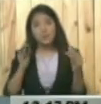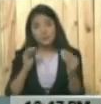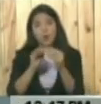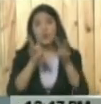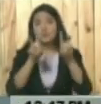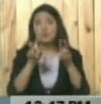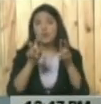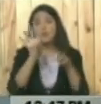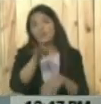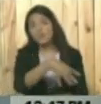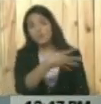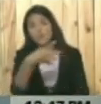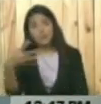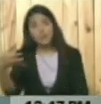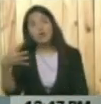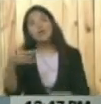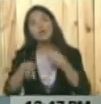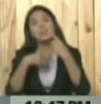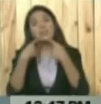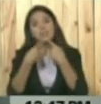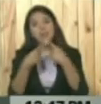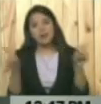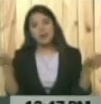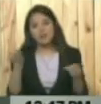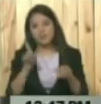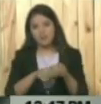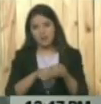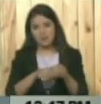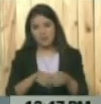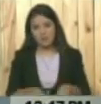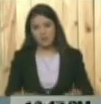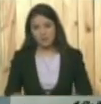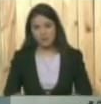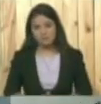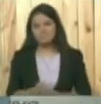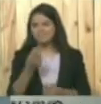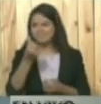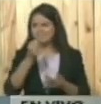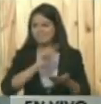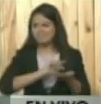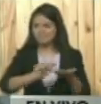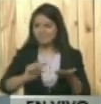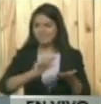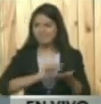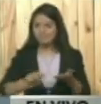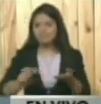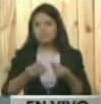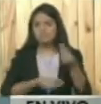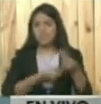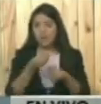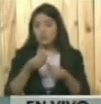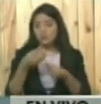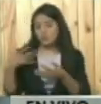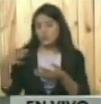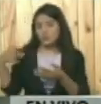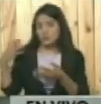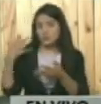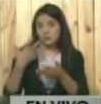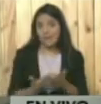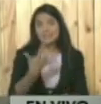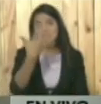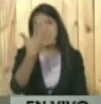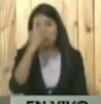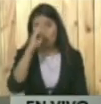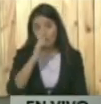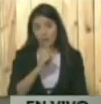nueva agenda urbana de la Declaración de Quito. La inversión que se ha hecho en el transcurso de estos